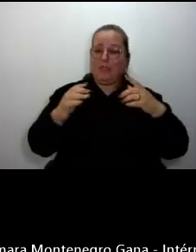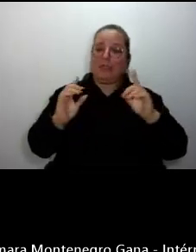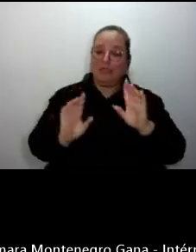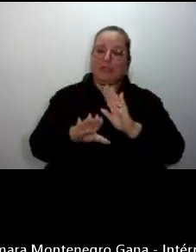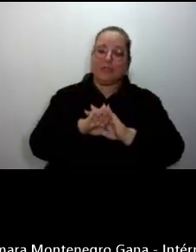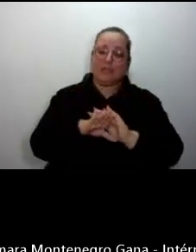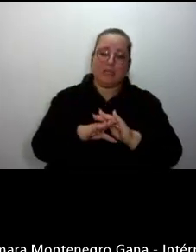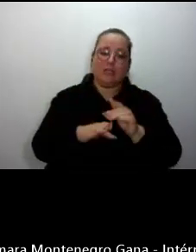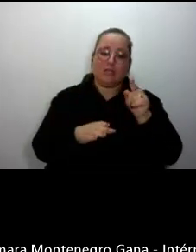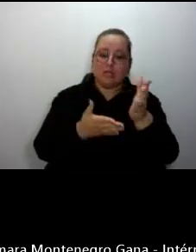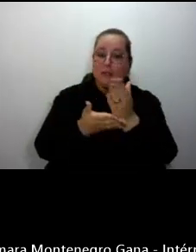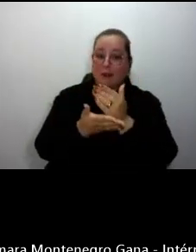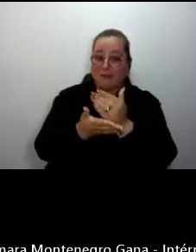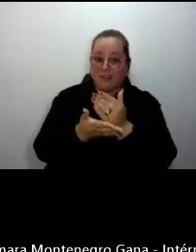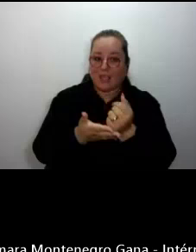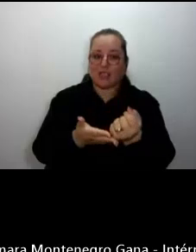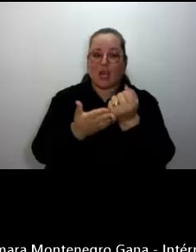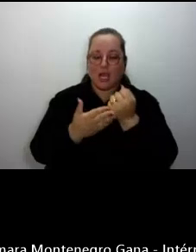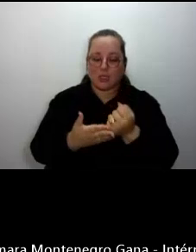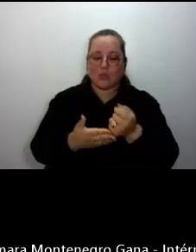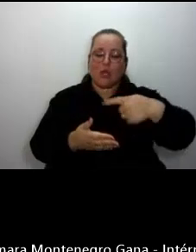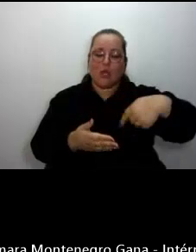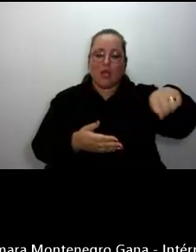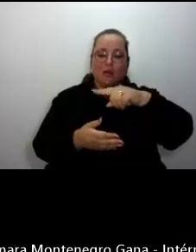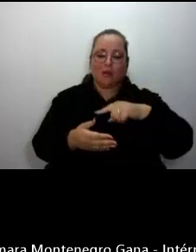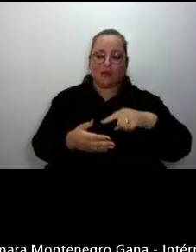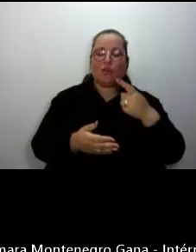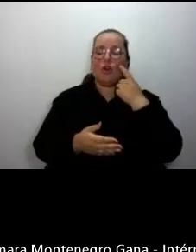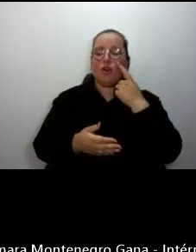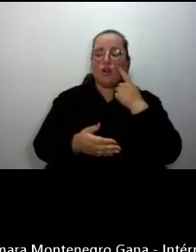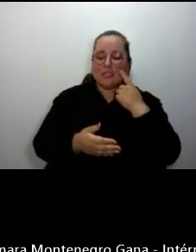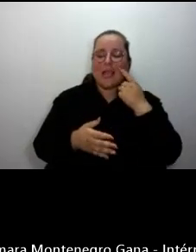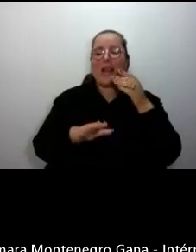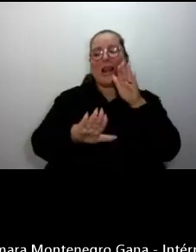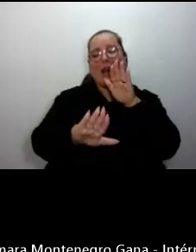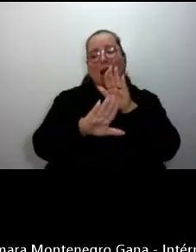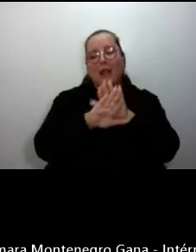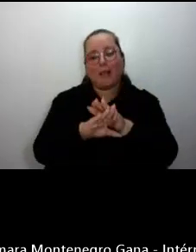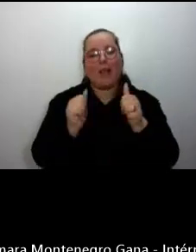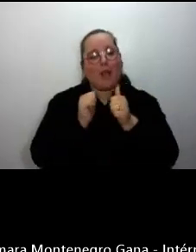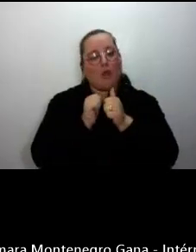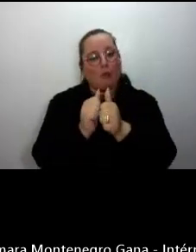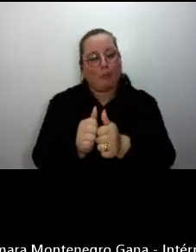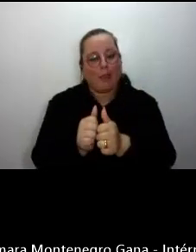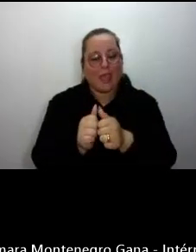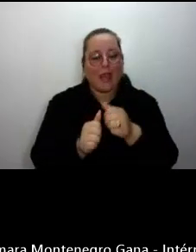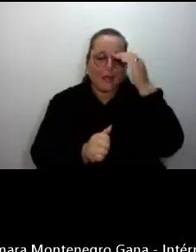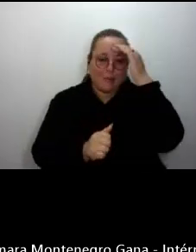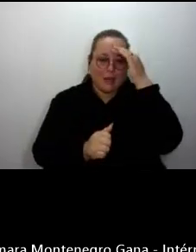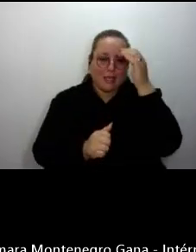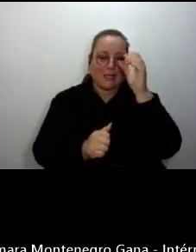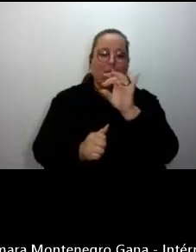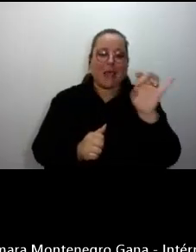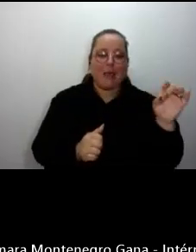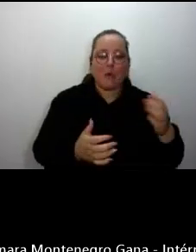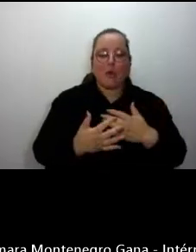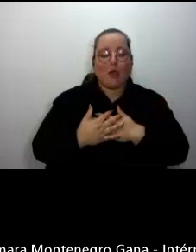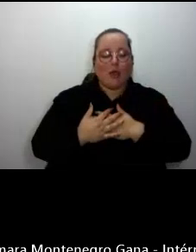esta estrategia podamos, ¿verdad?, reconocer y validar y acompañar activamente las experiencias emocionales